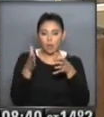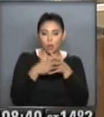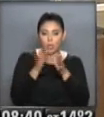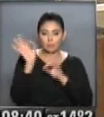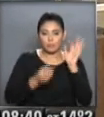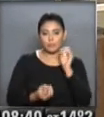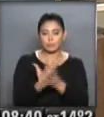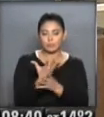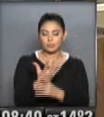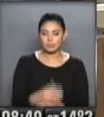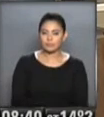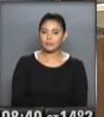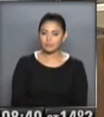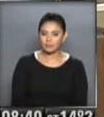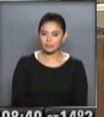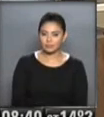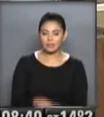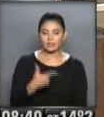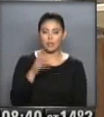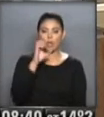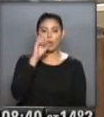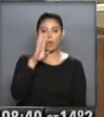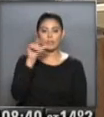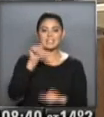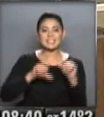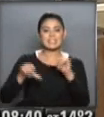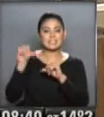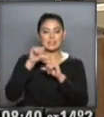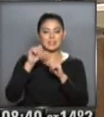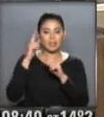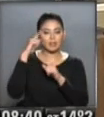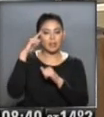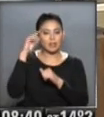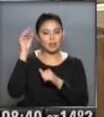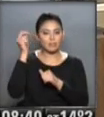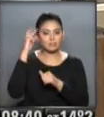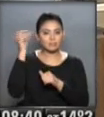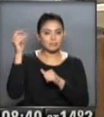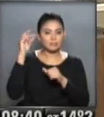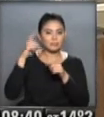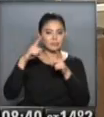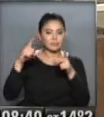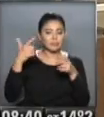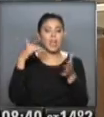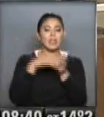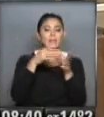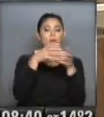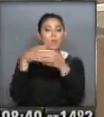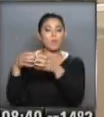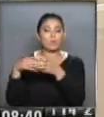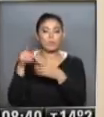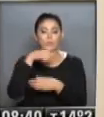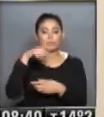Y bueno, surgió, el Club de Ciencias va adquiriendo ideas y depende de los grupos que se arman,